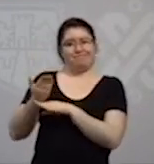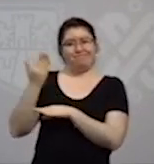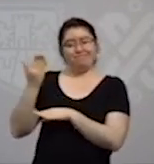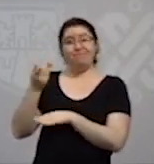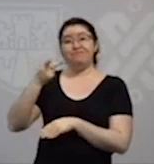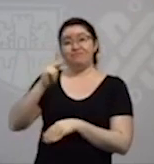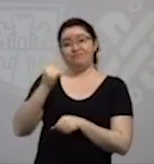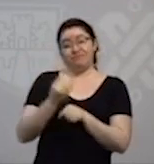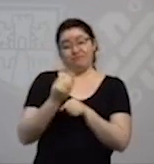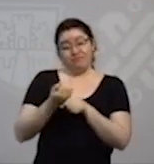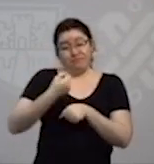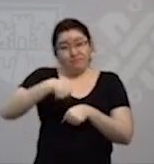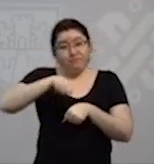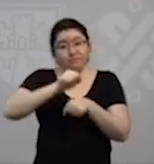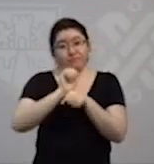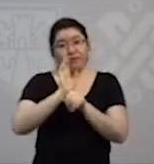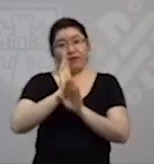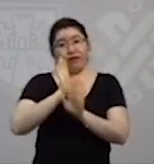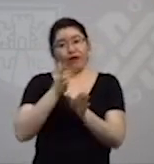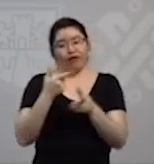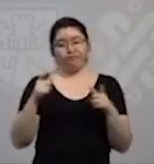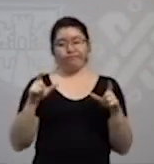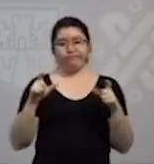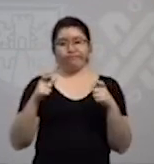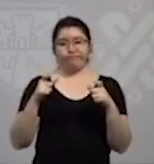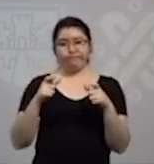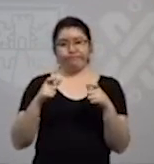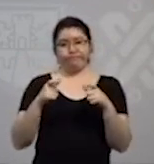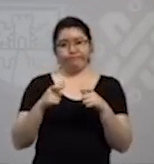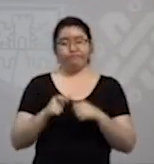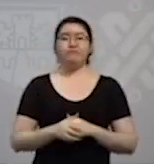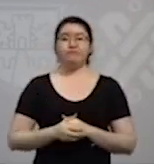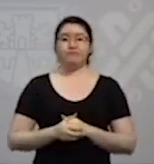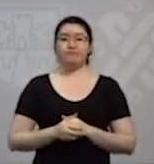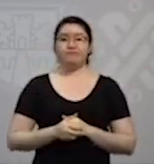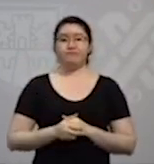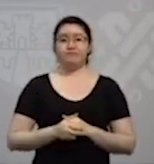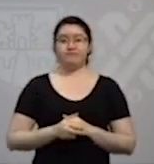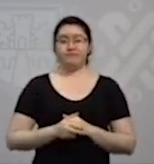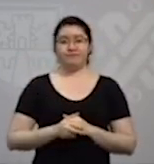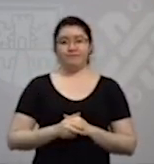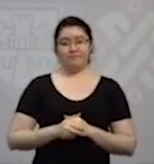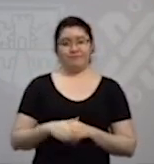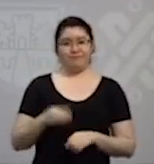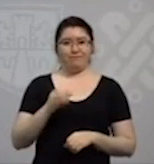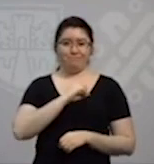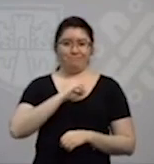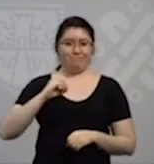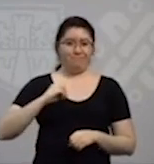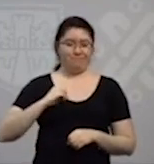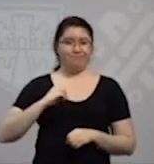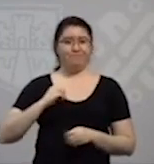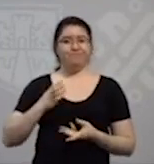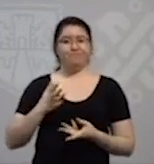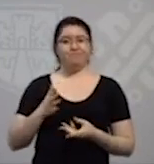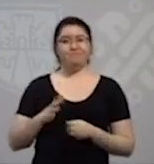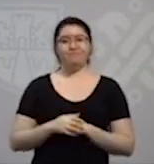semana ya comenzó a disminuir en la ocupación de camas.